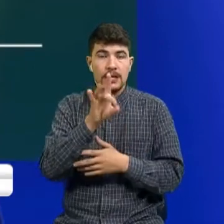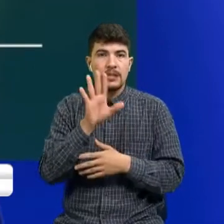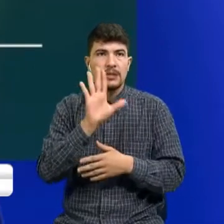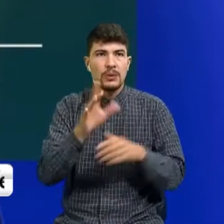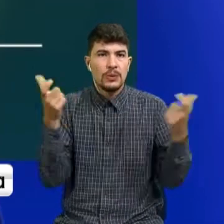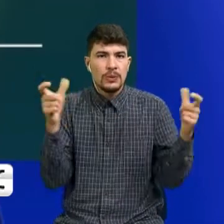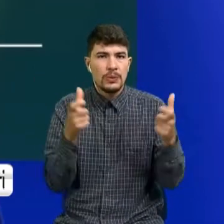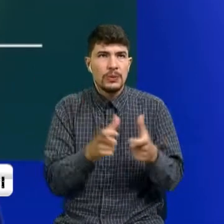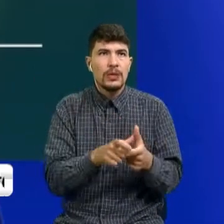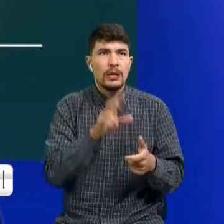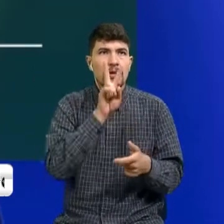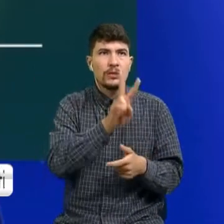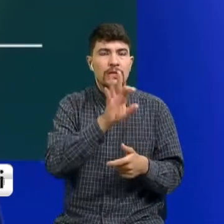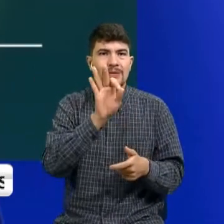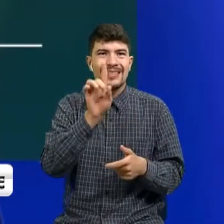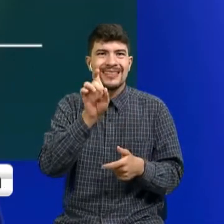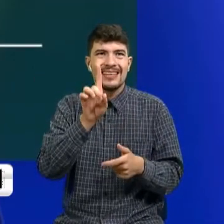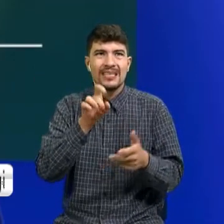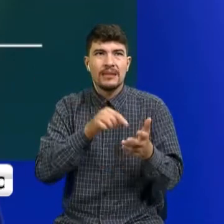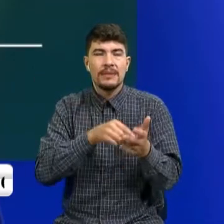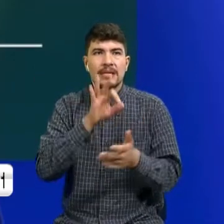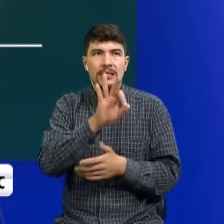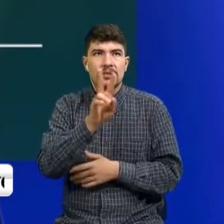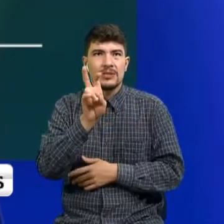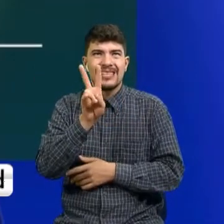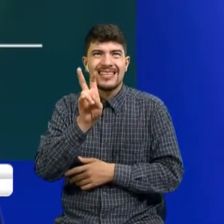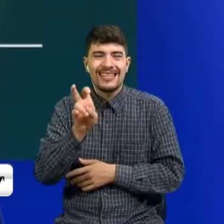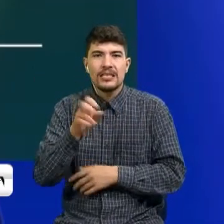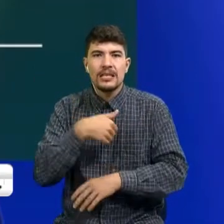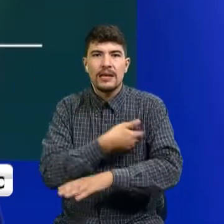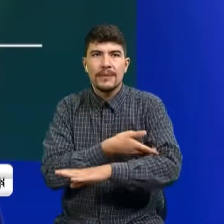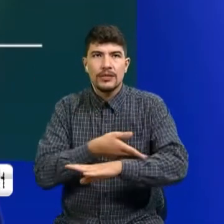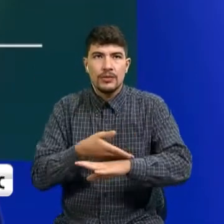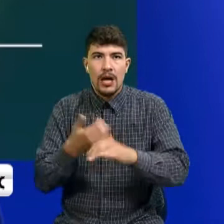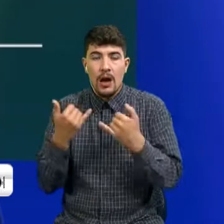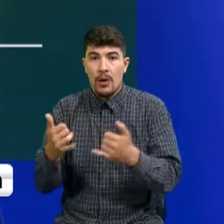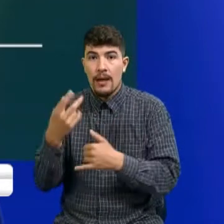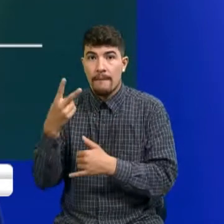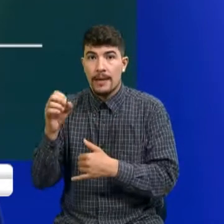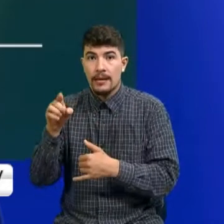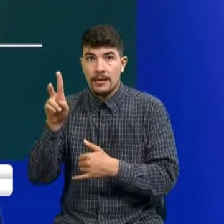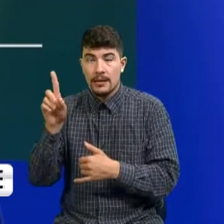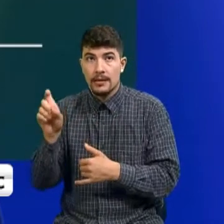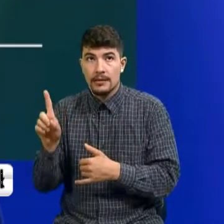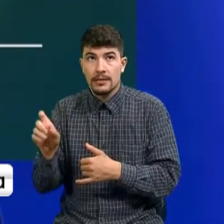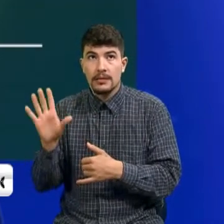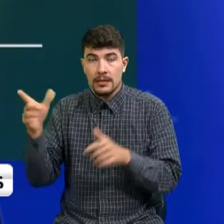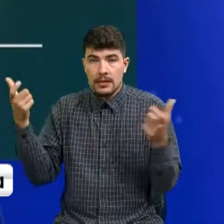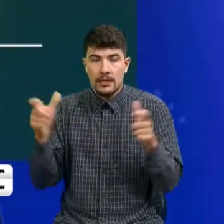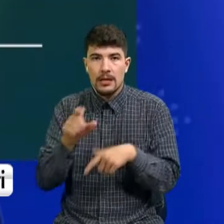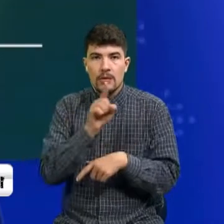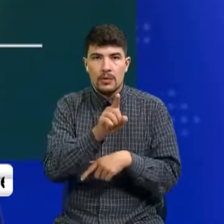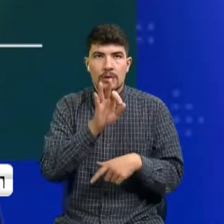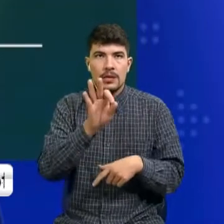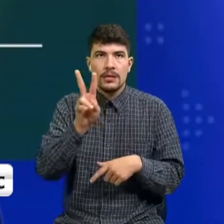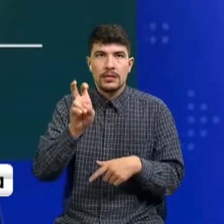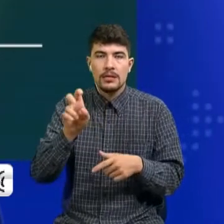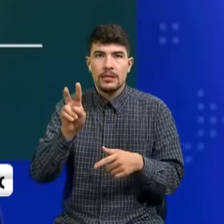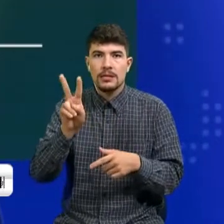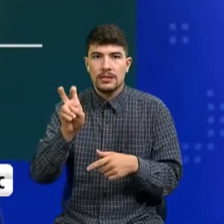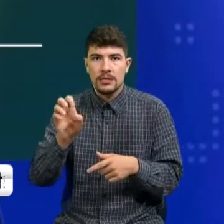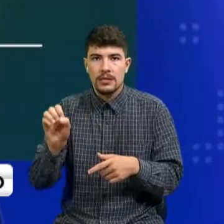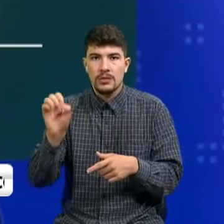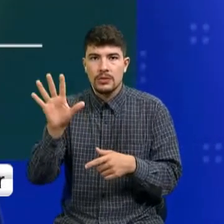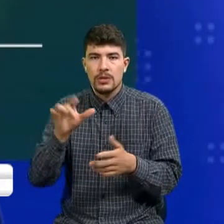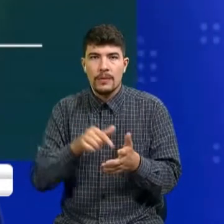déficit de 236 mil 377 millones a 2016 se redujo en 137 mil 705